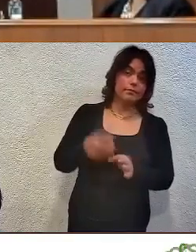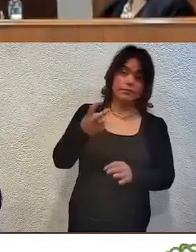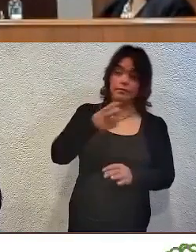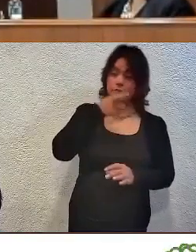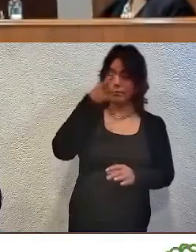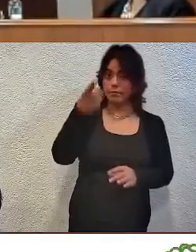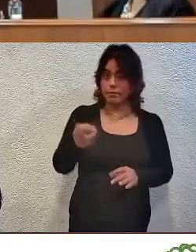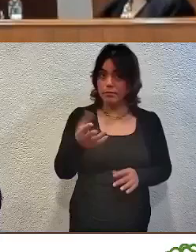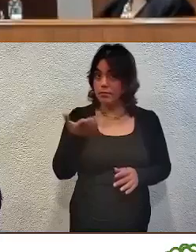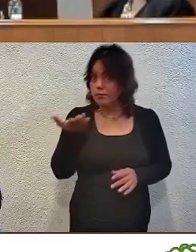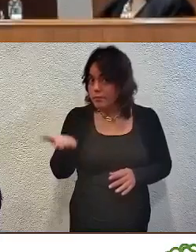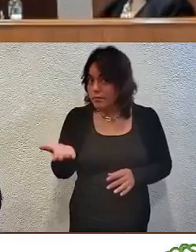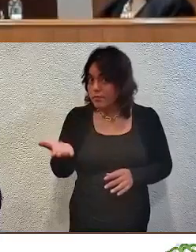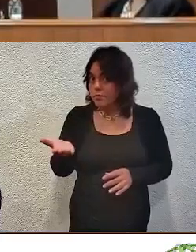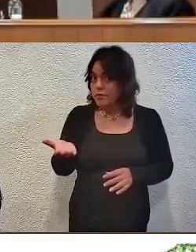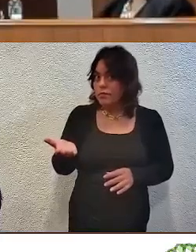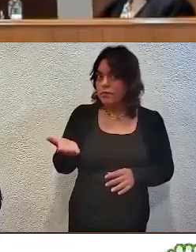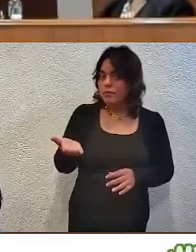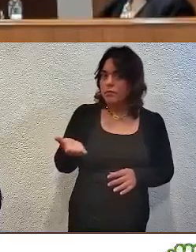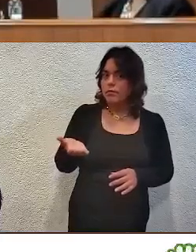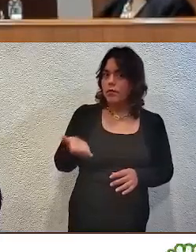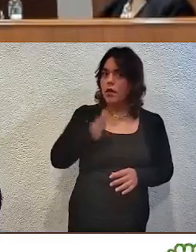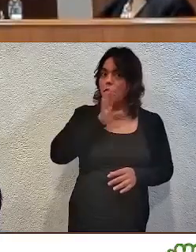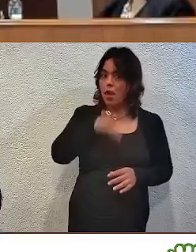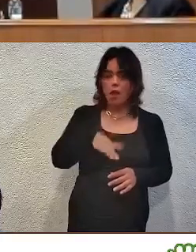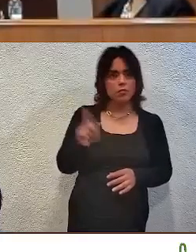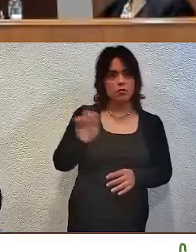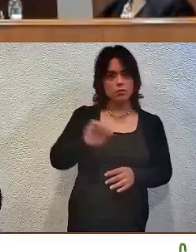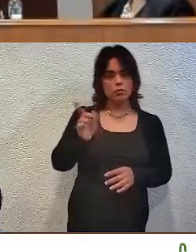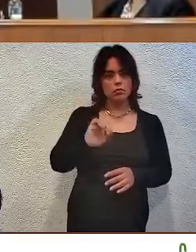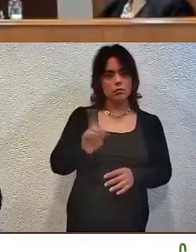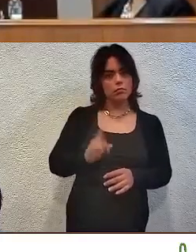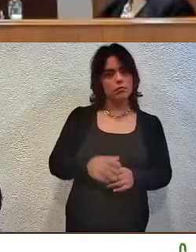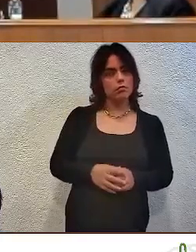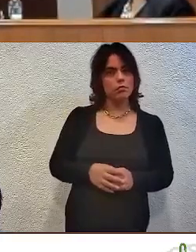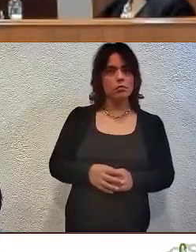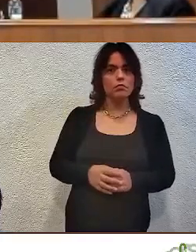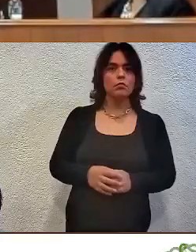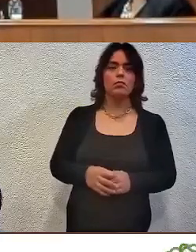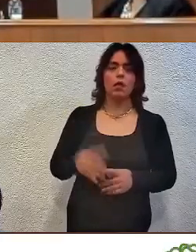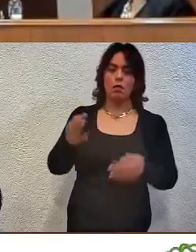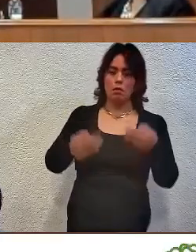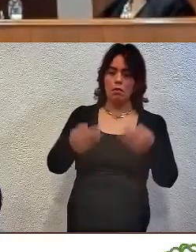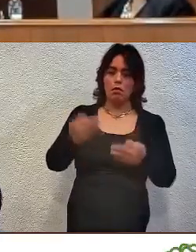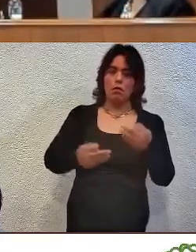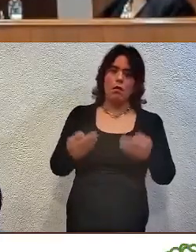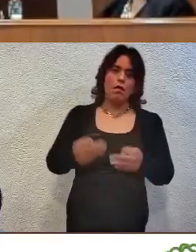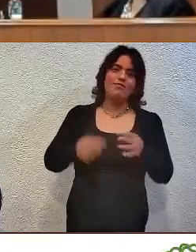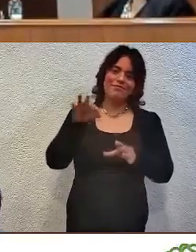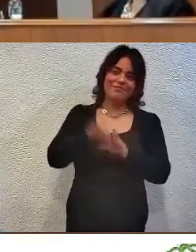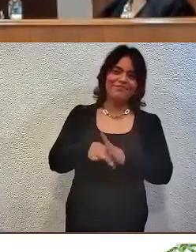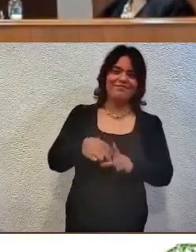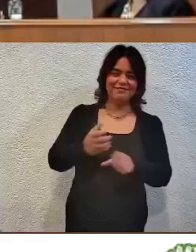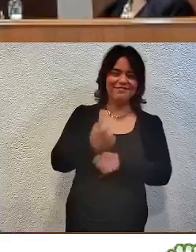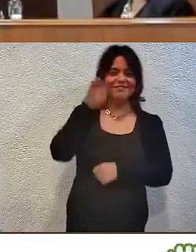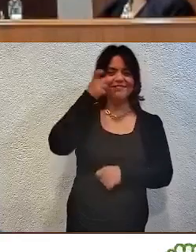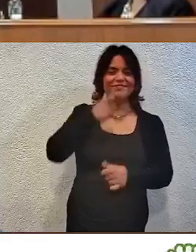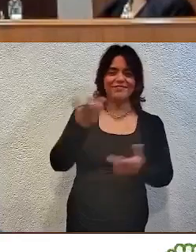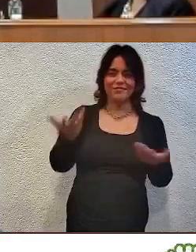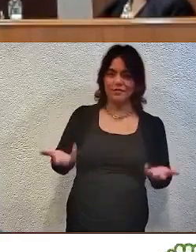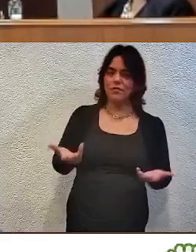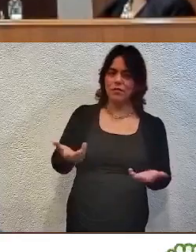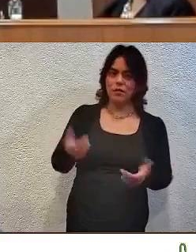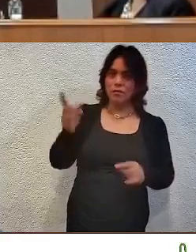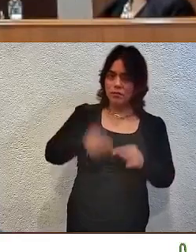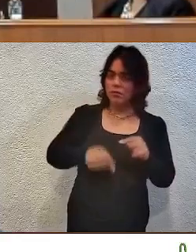no implicó una invalidación automática de las actuaciones previas del Tribunal Electoral del Estado, ni supuso la